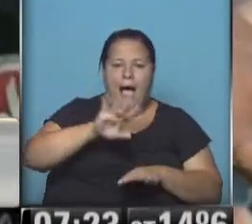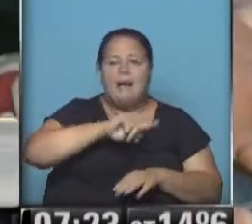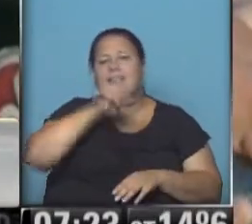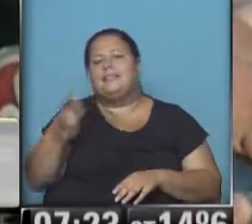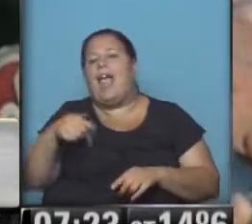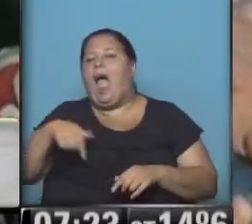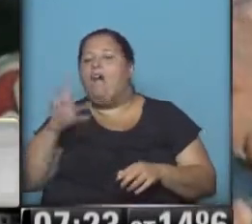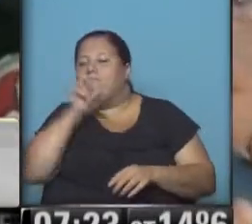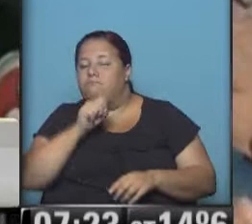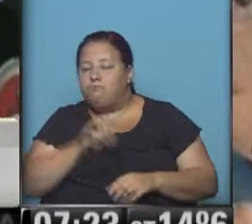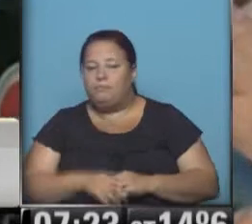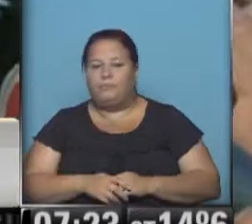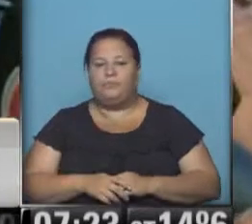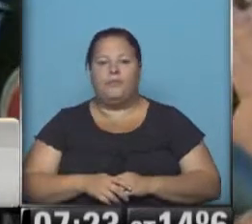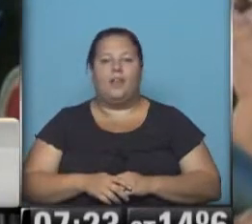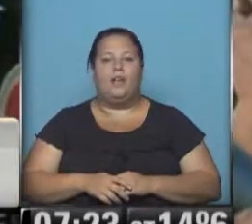ahora se dijo?